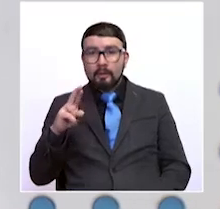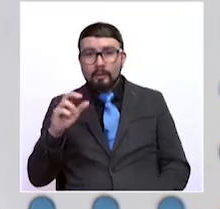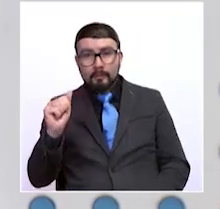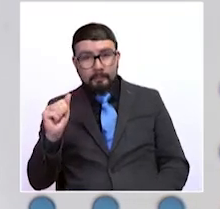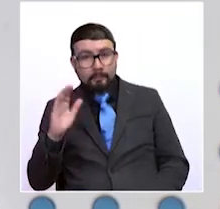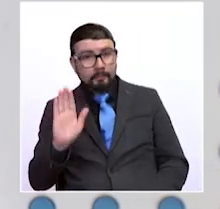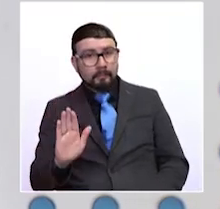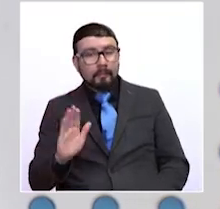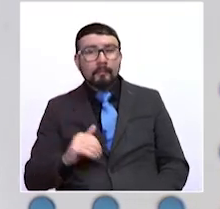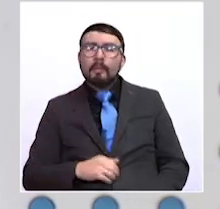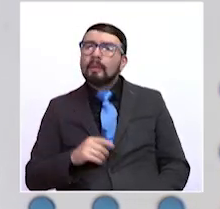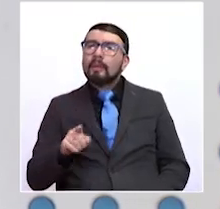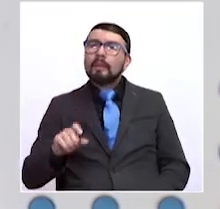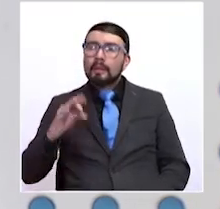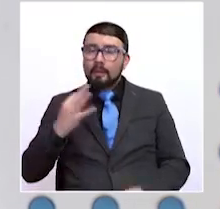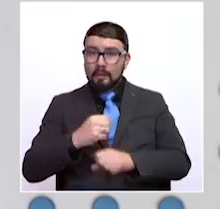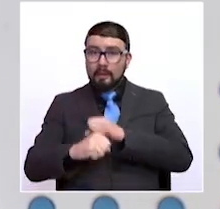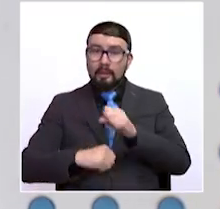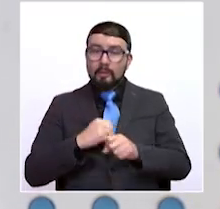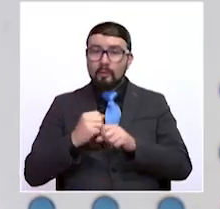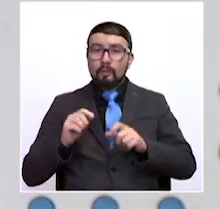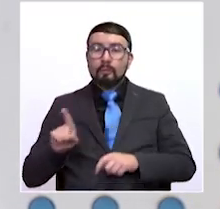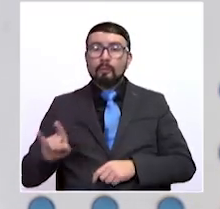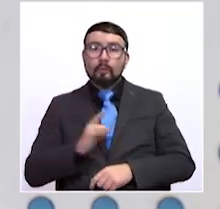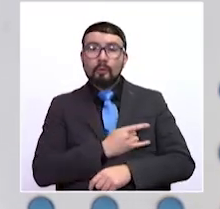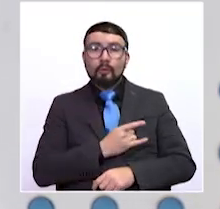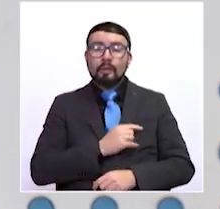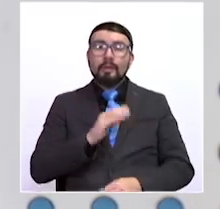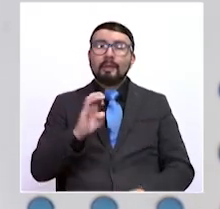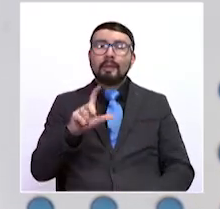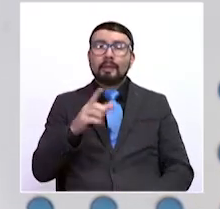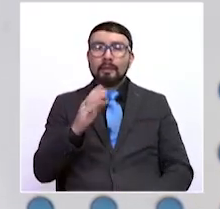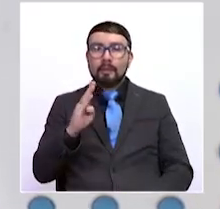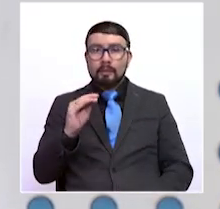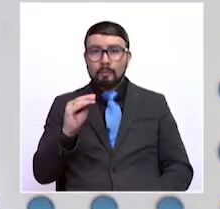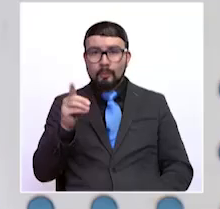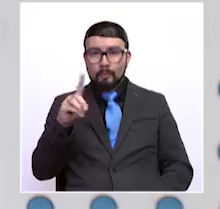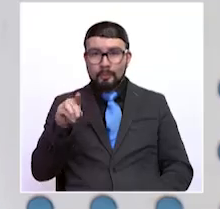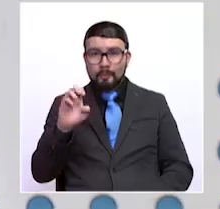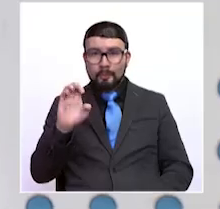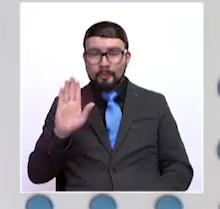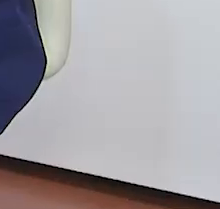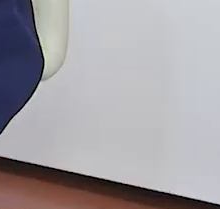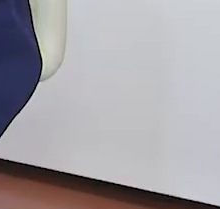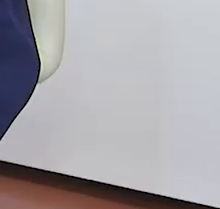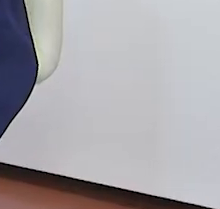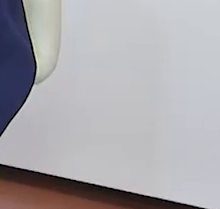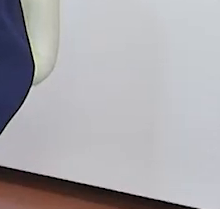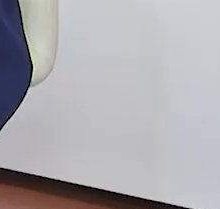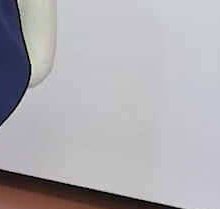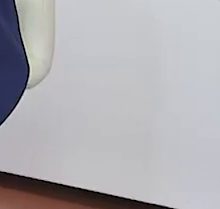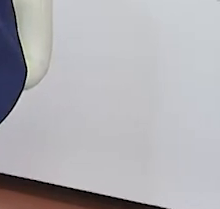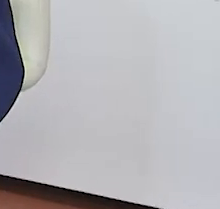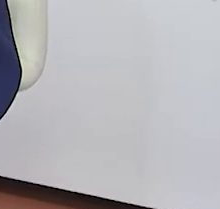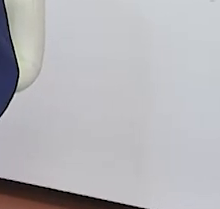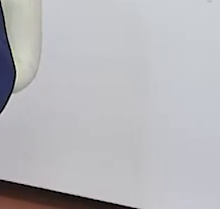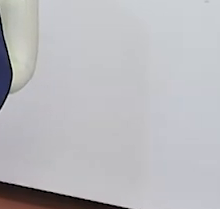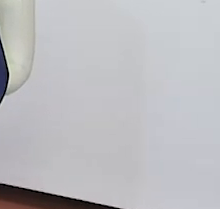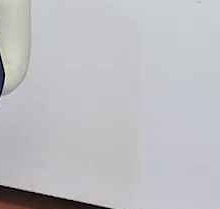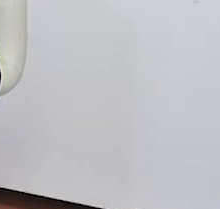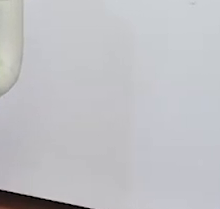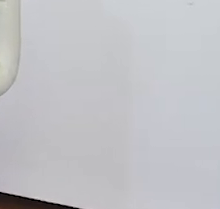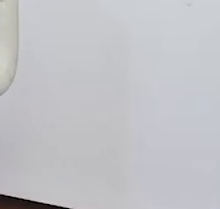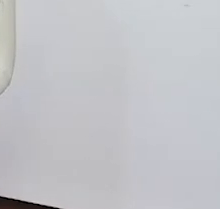la Universidad del Bosque de cirugía plástica y está precisamente haciendo entre nosotros una rotación que